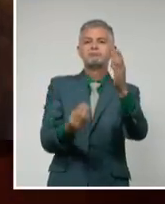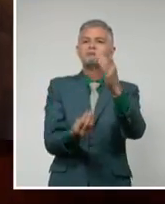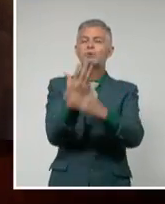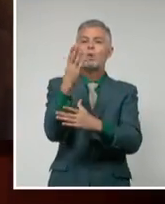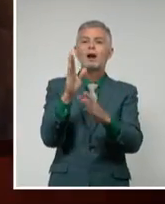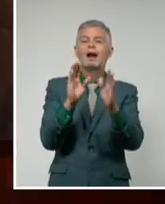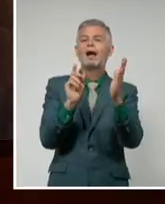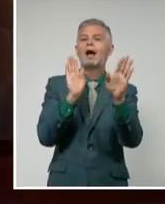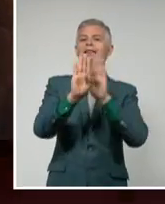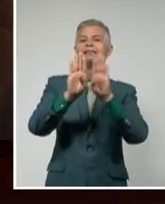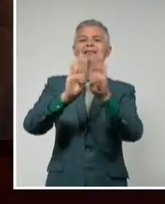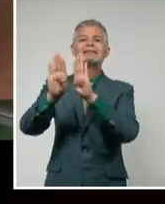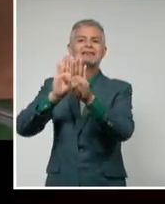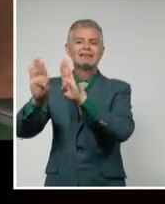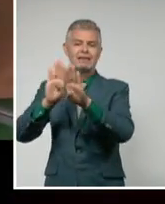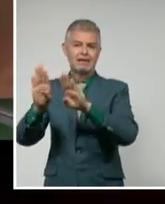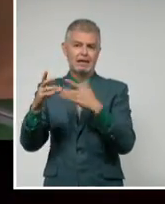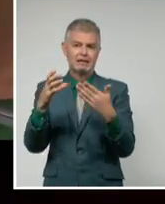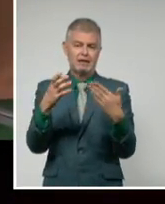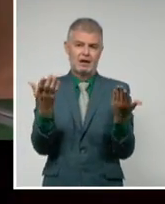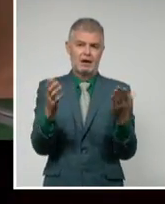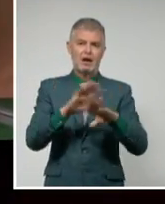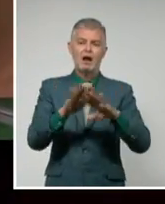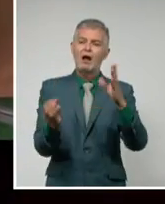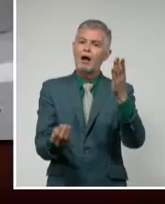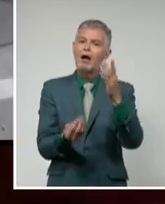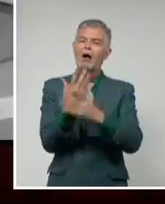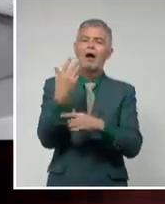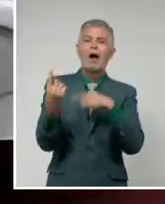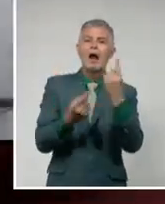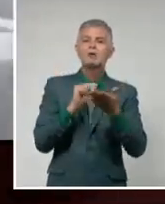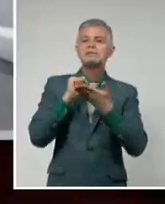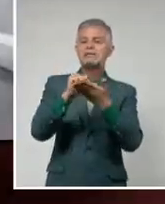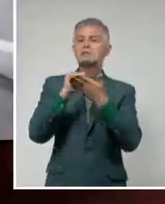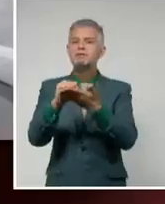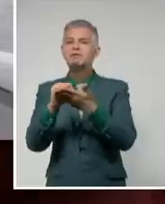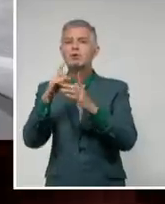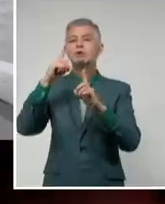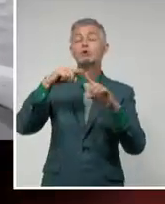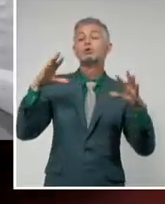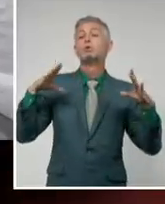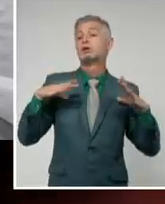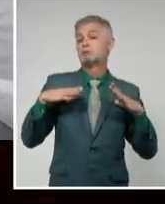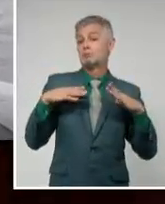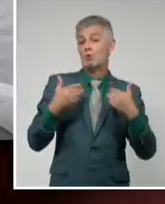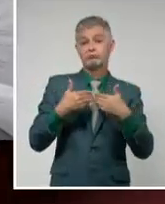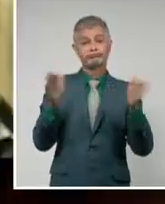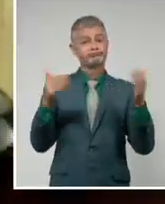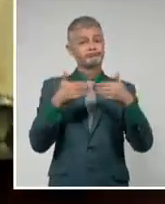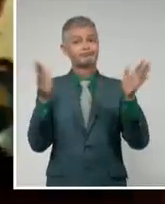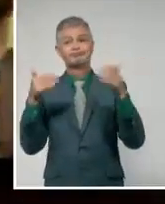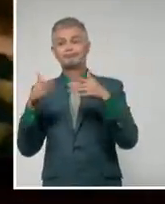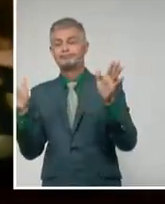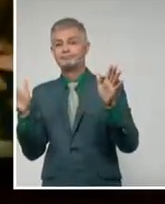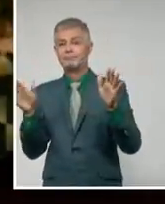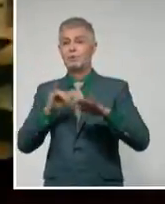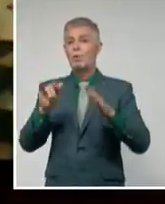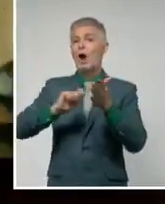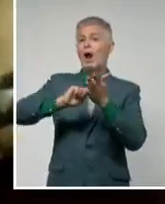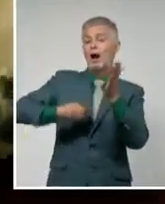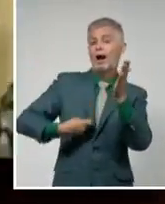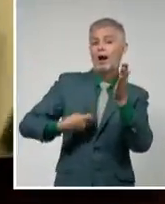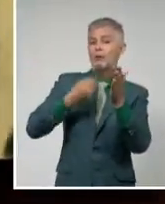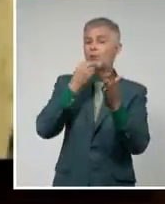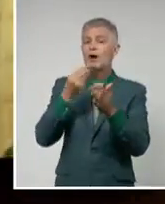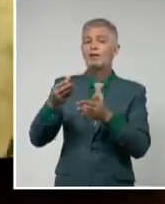divisas y se incrementó la exportación de servicios, particularmente en el sector del turismo. Igualmente se autorizó la entrada de remesas